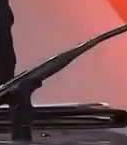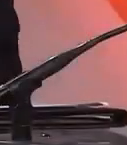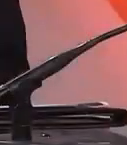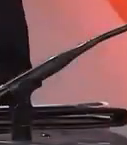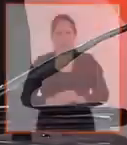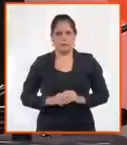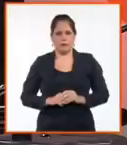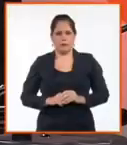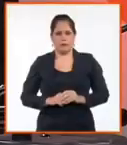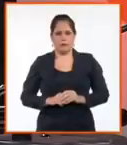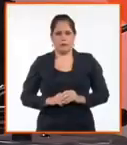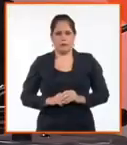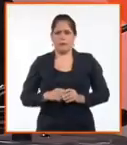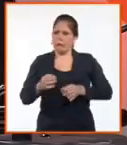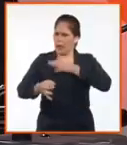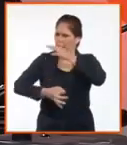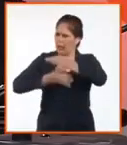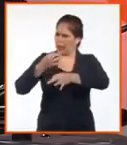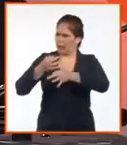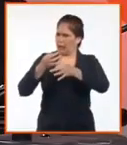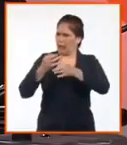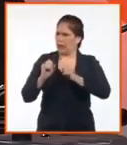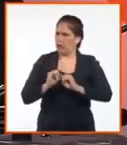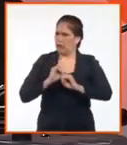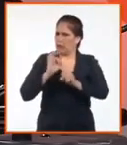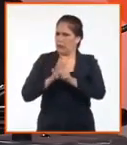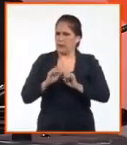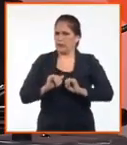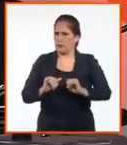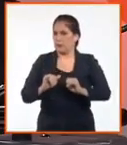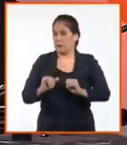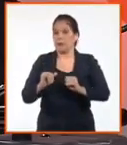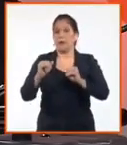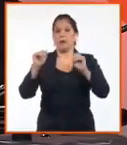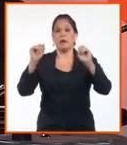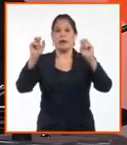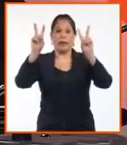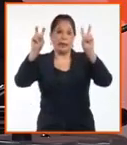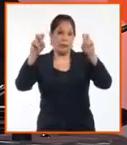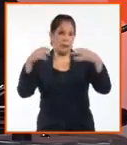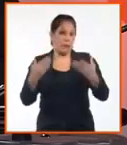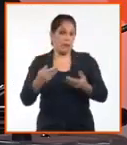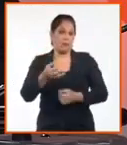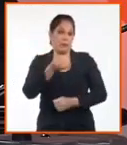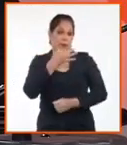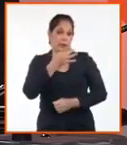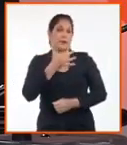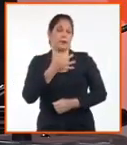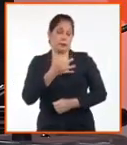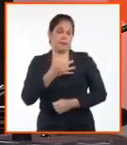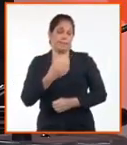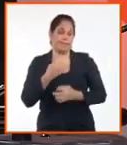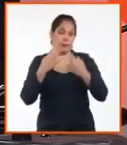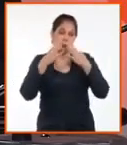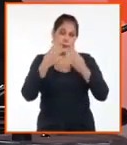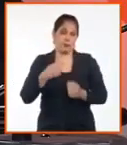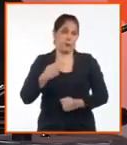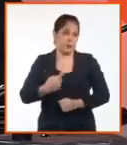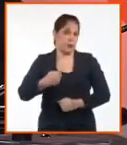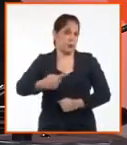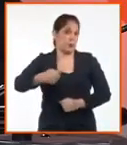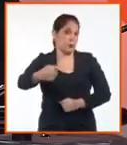bueno como señalábamos en nuestra introducción el tema de los medicamentos es un asunto cotidiano con el que tienen que chocar